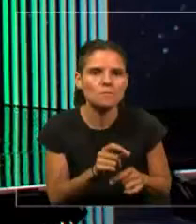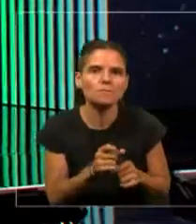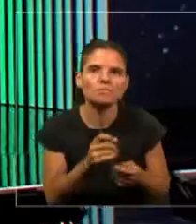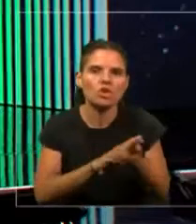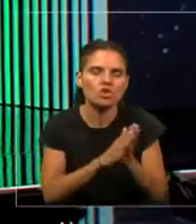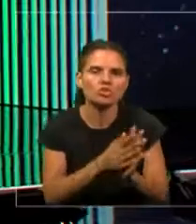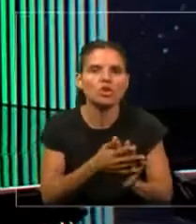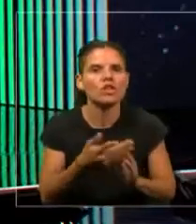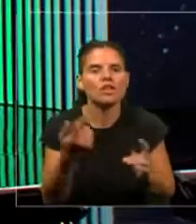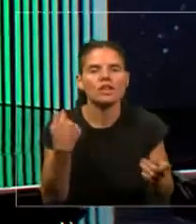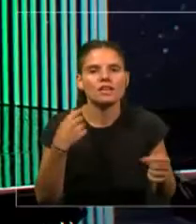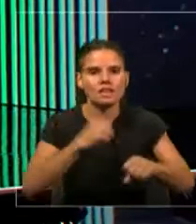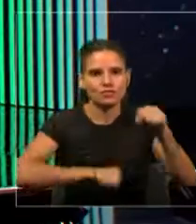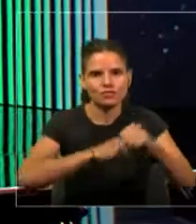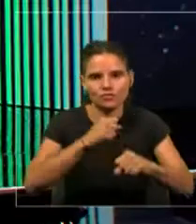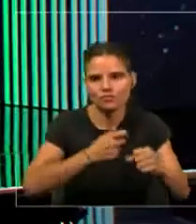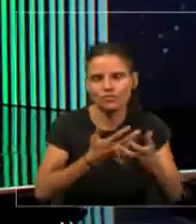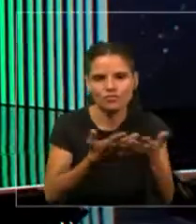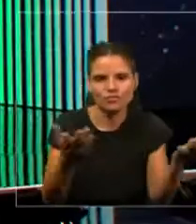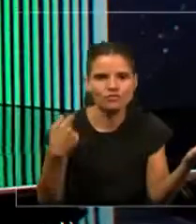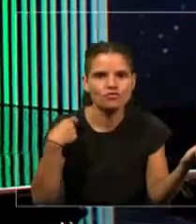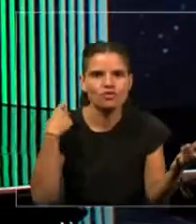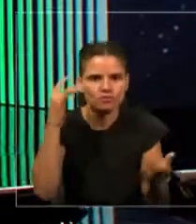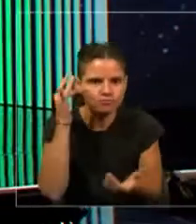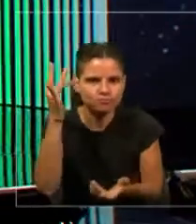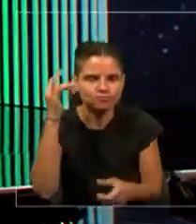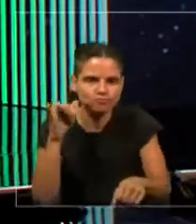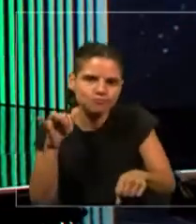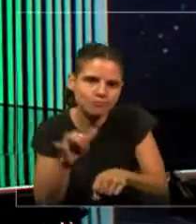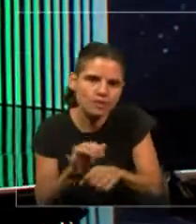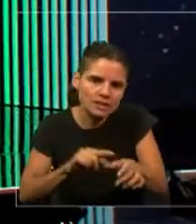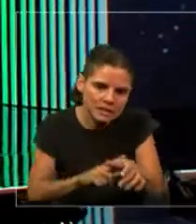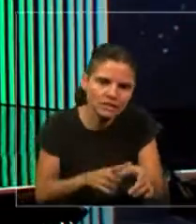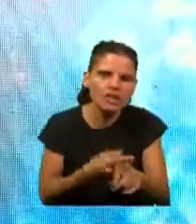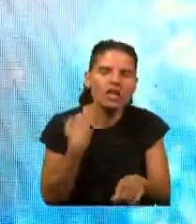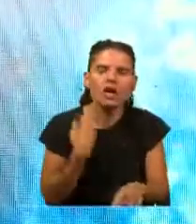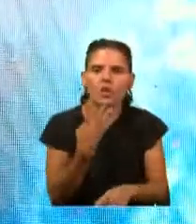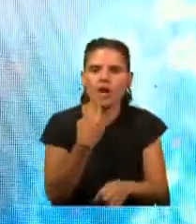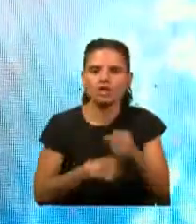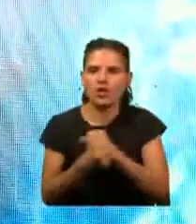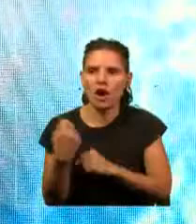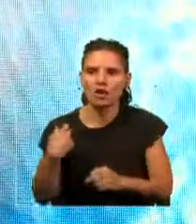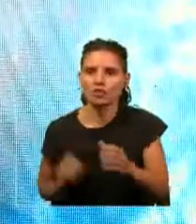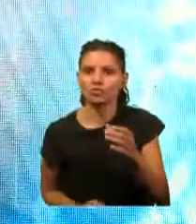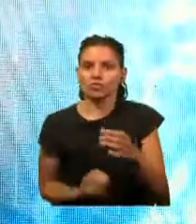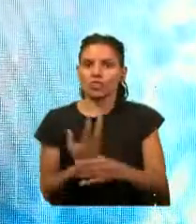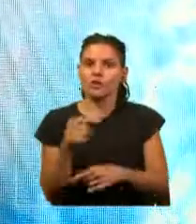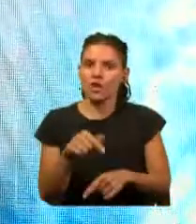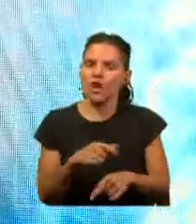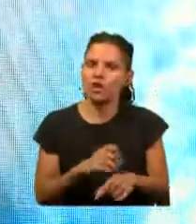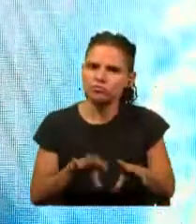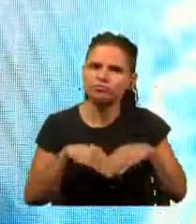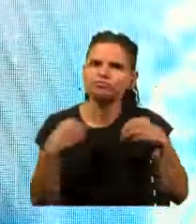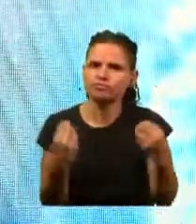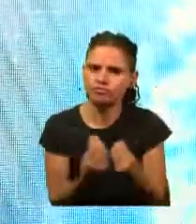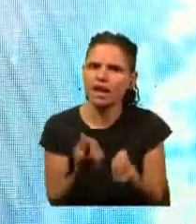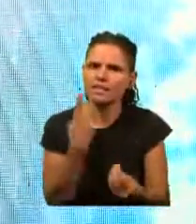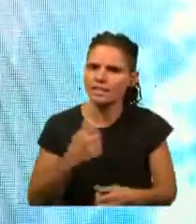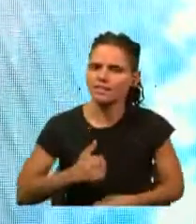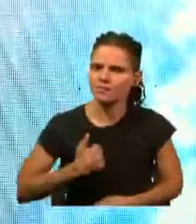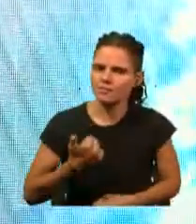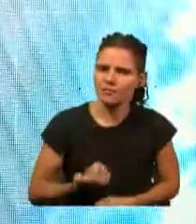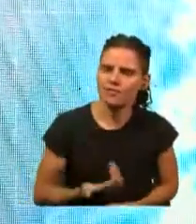numérica, apareció otro dispositivo hace 4 años y que da casi su plena medida esa voluntad